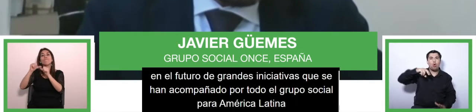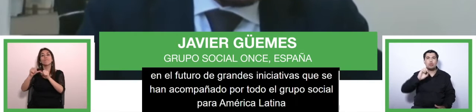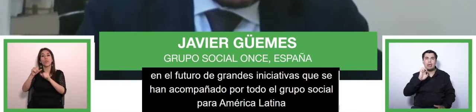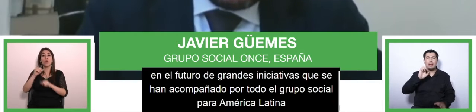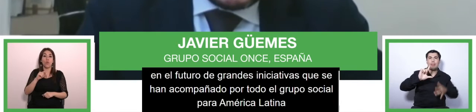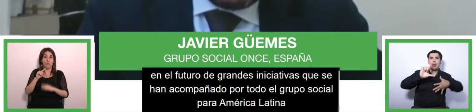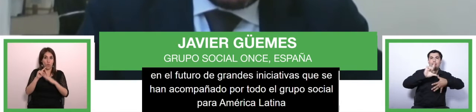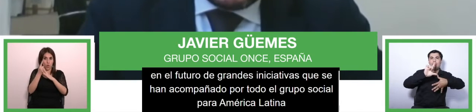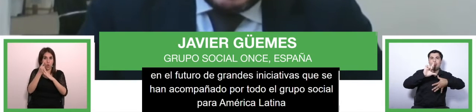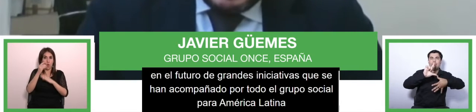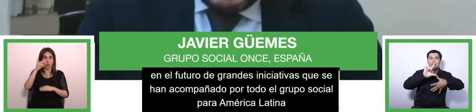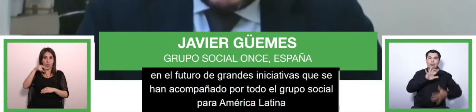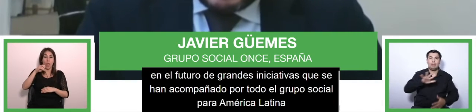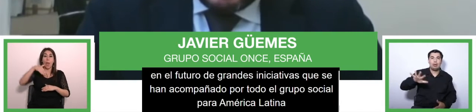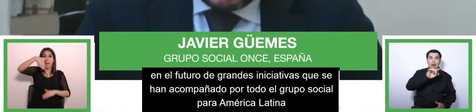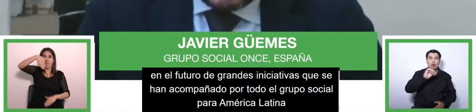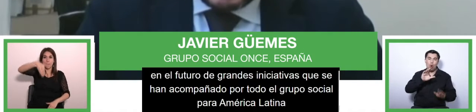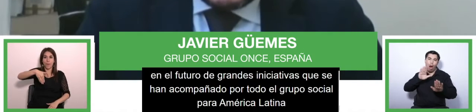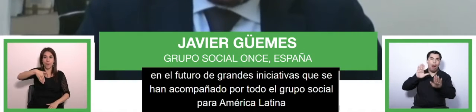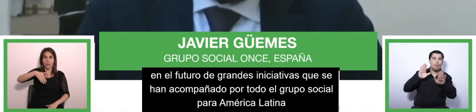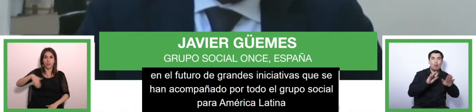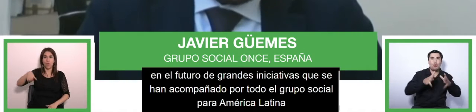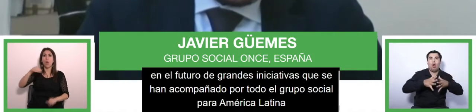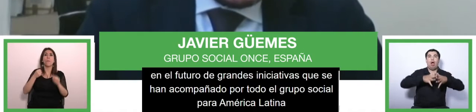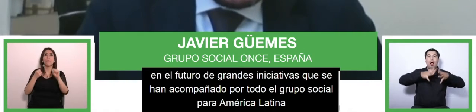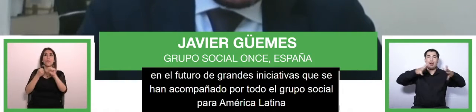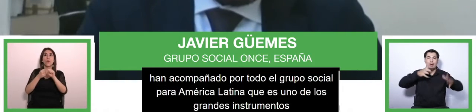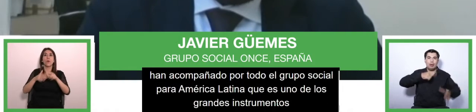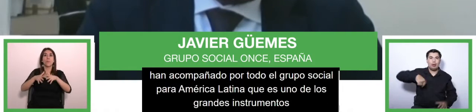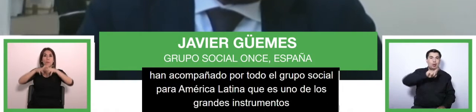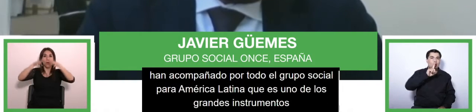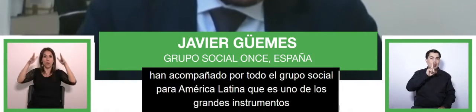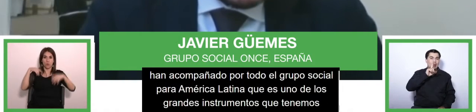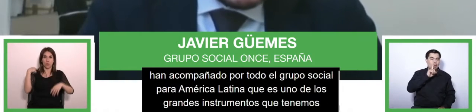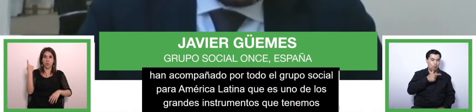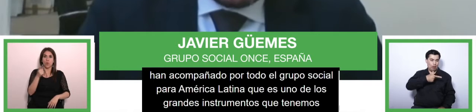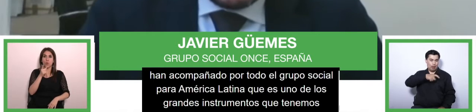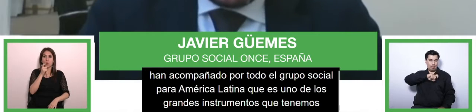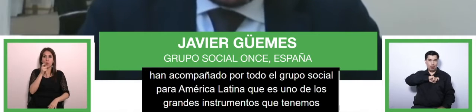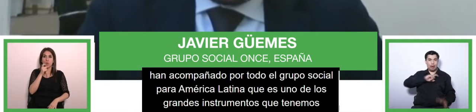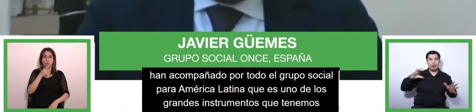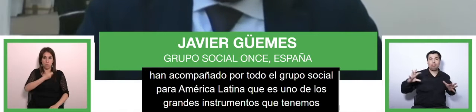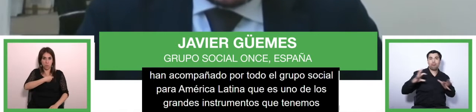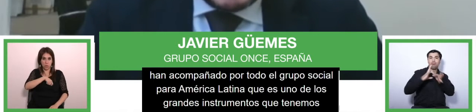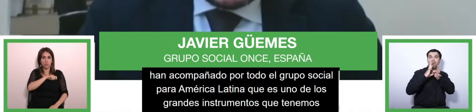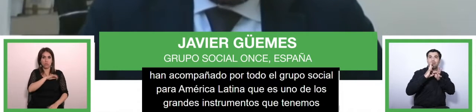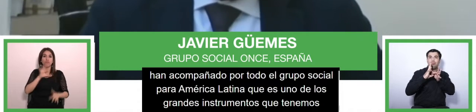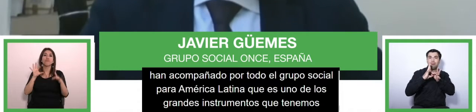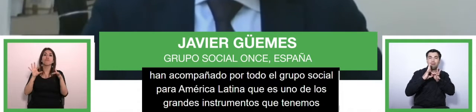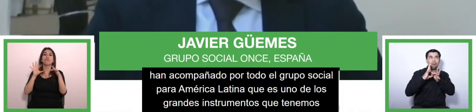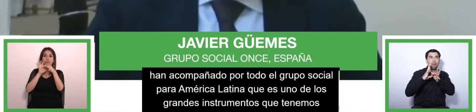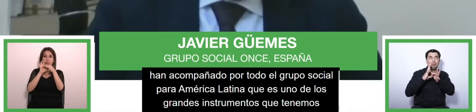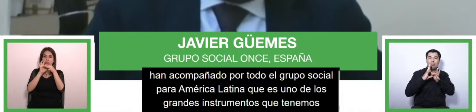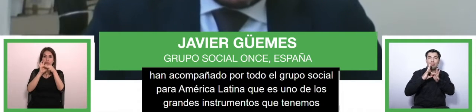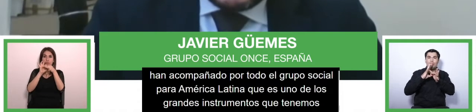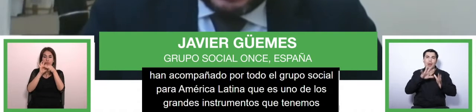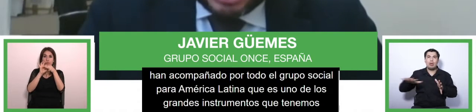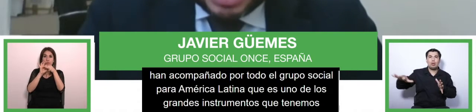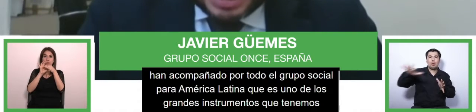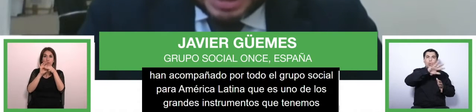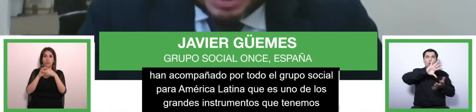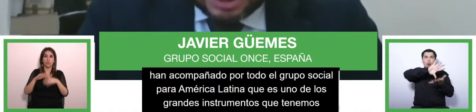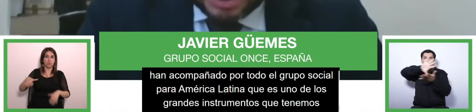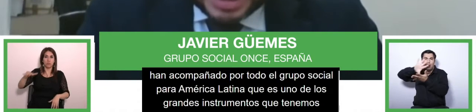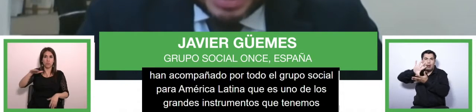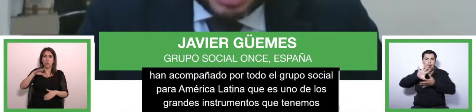grandes instrumentos de cooperación que tenemos entre España y que unen una hermandad entre España y todos los países de América Latina en